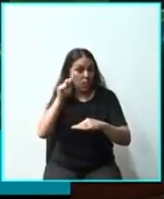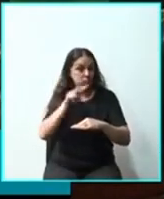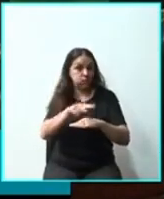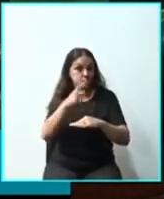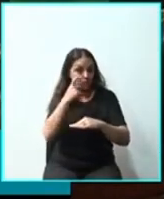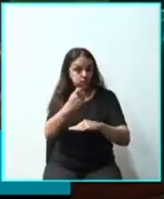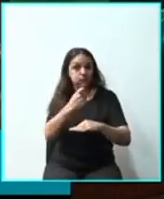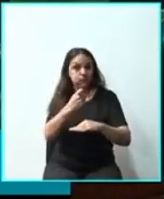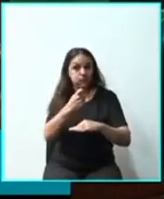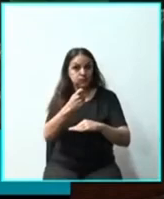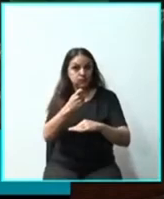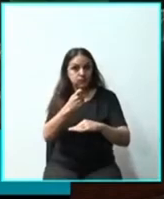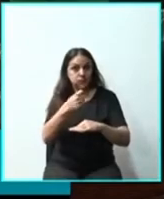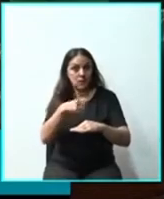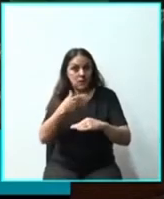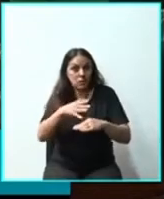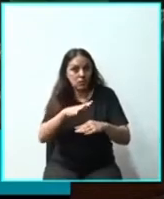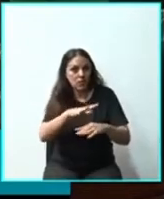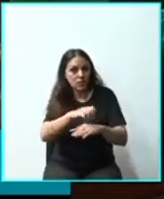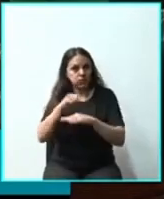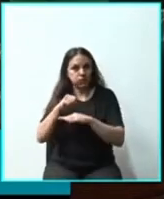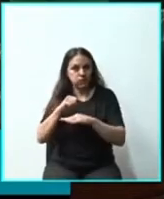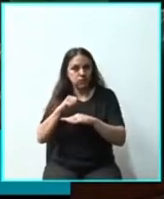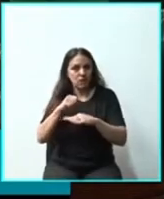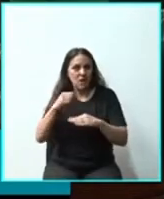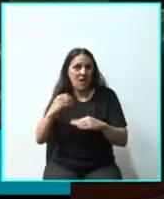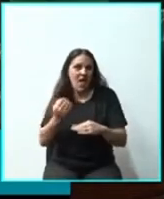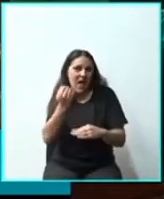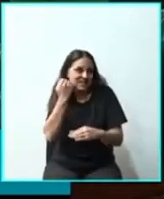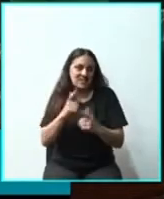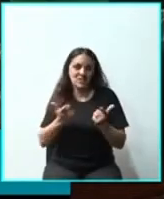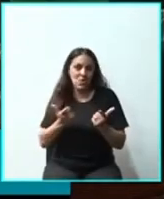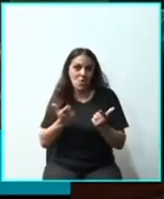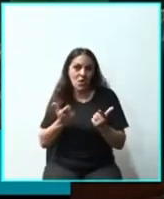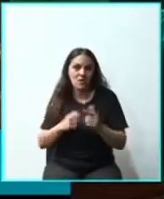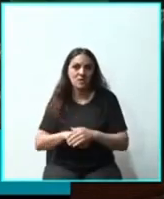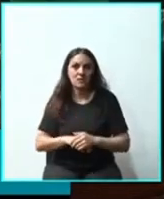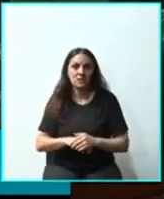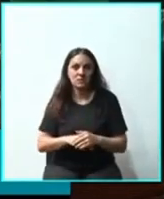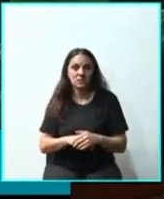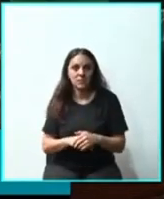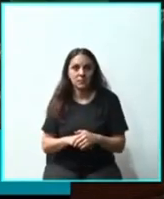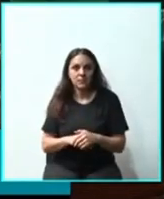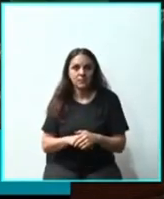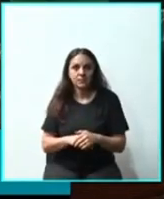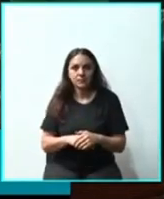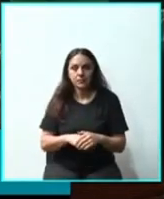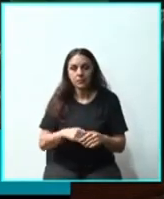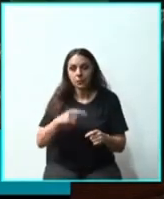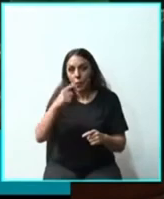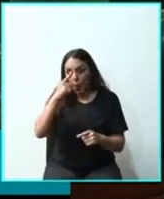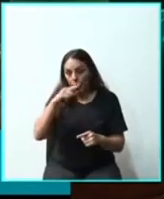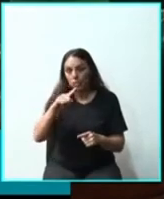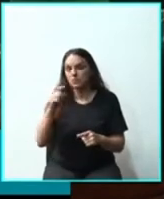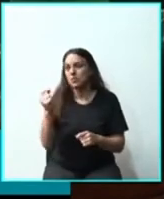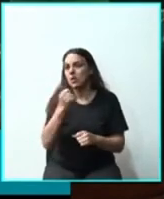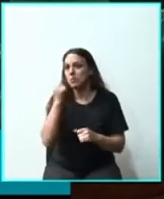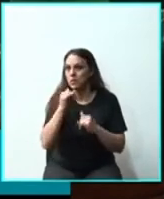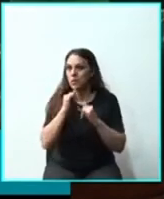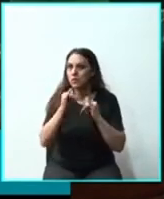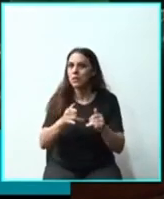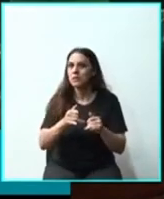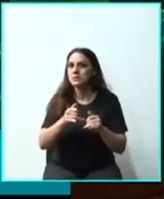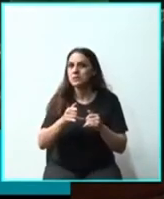actúa para que no haya daños para terceros. Lo último, porque es importante decirlo,